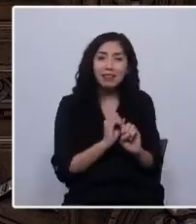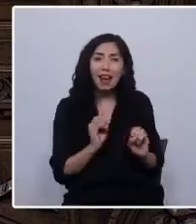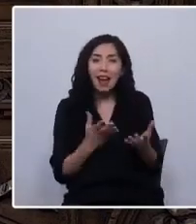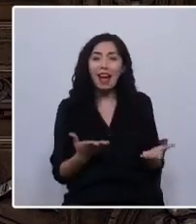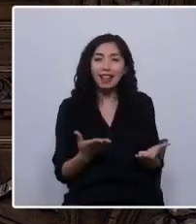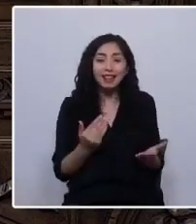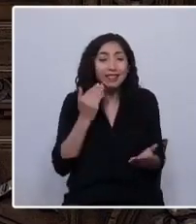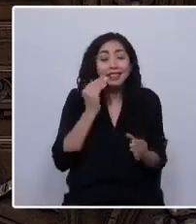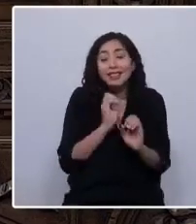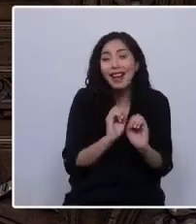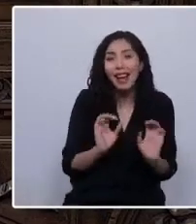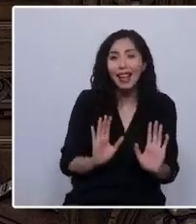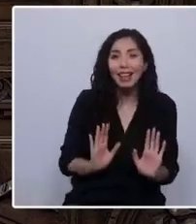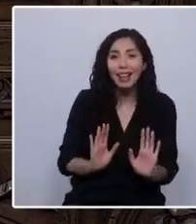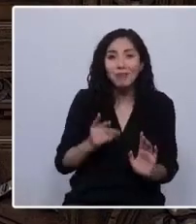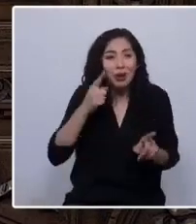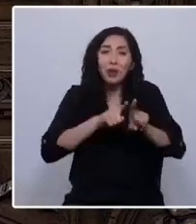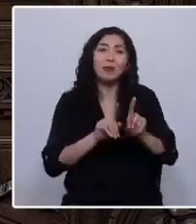es igual.